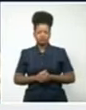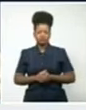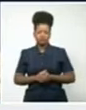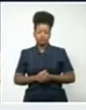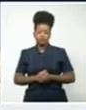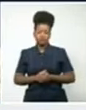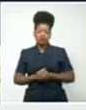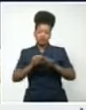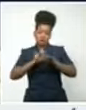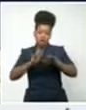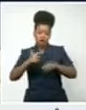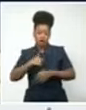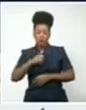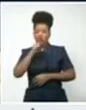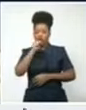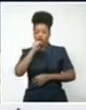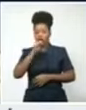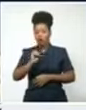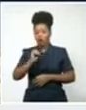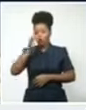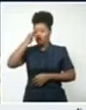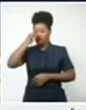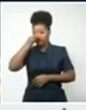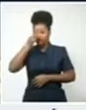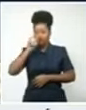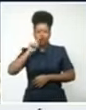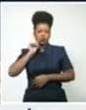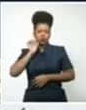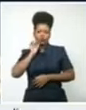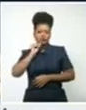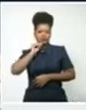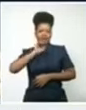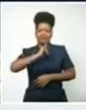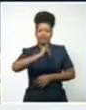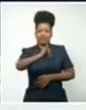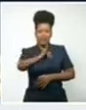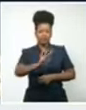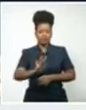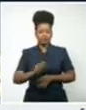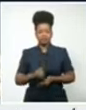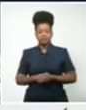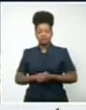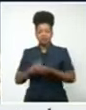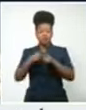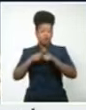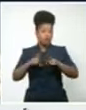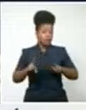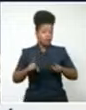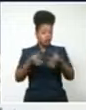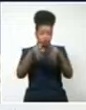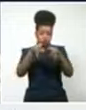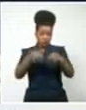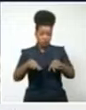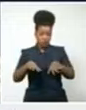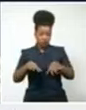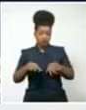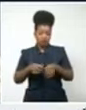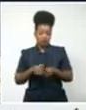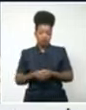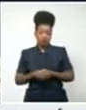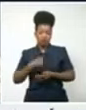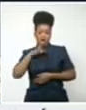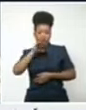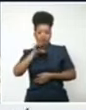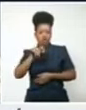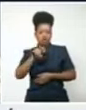estornudas, pues las microgotas van más distantes. Pero normalmente cuando tú hablas, hay